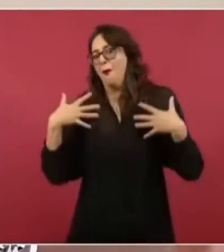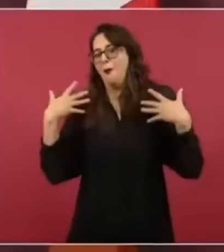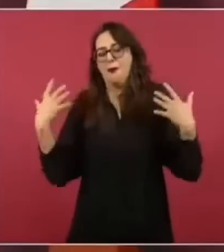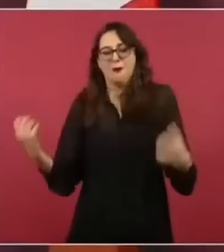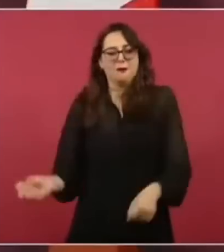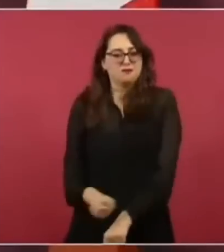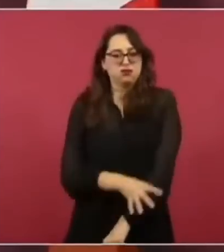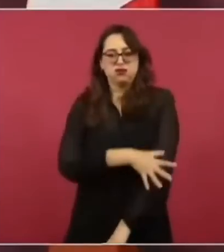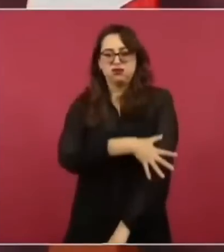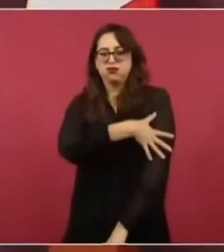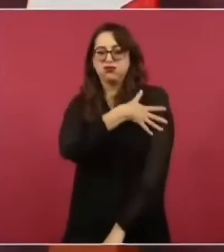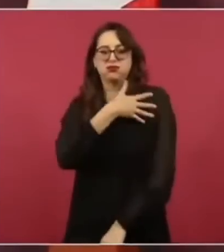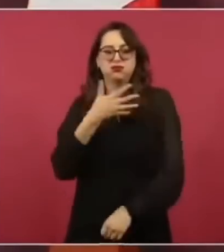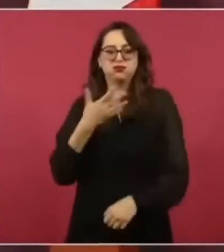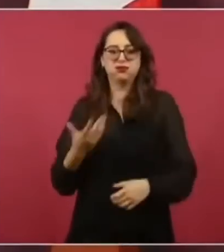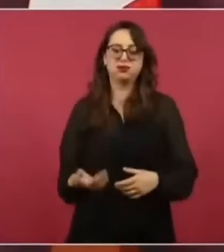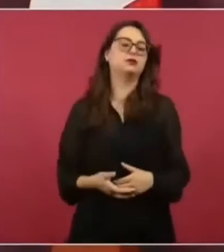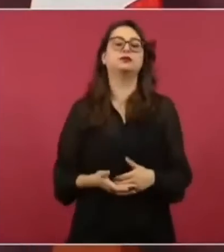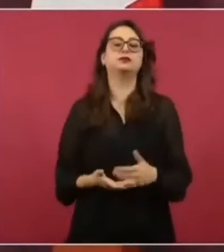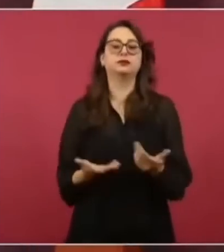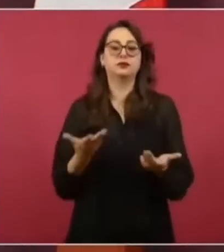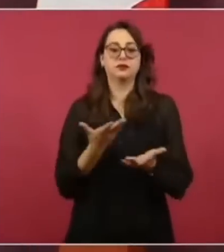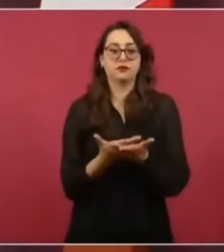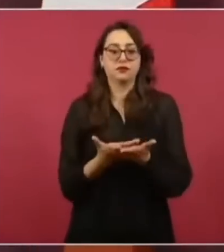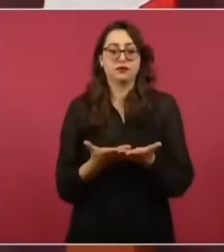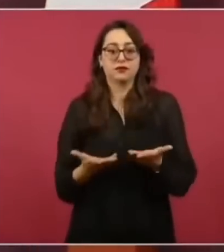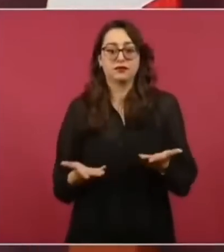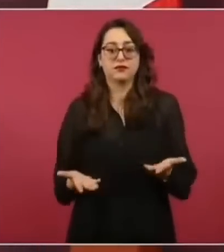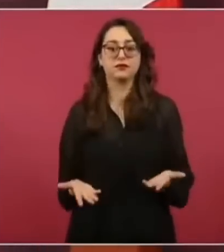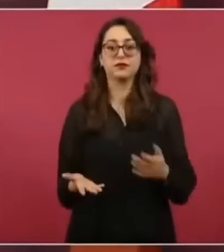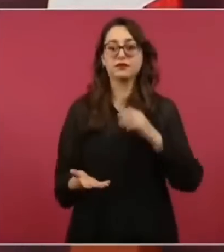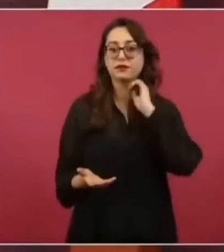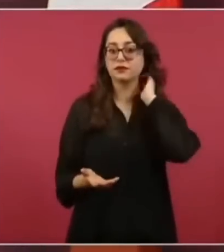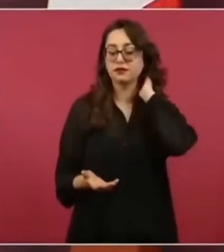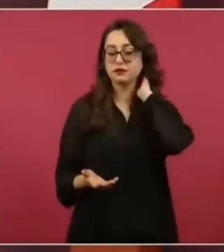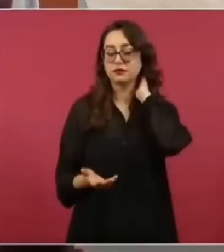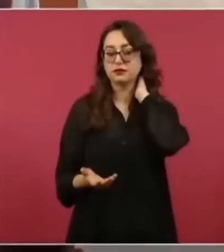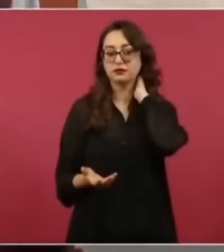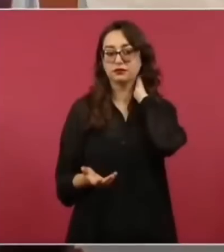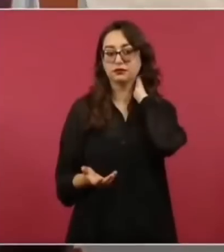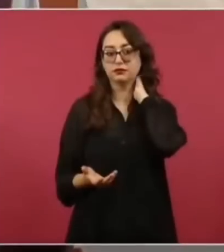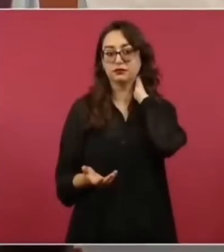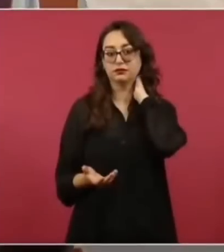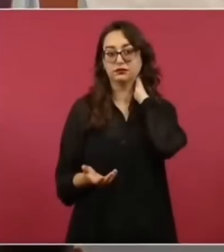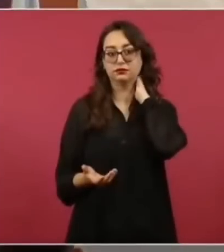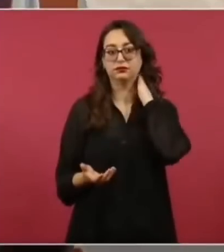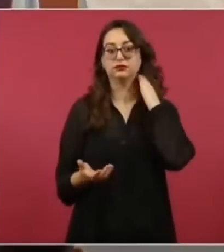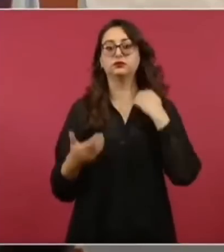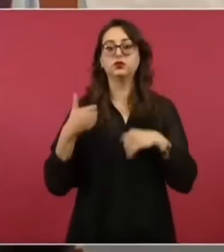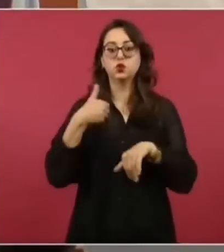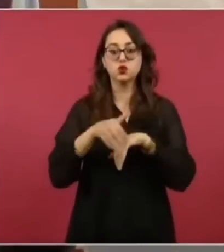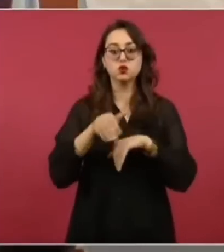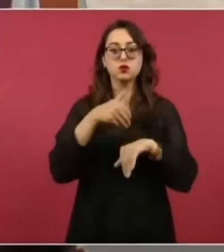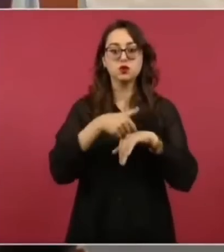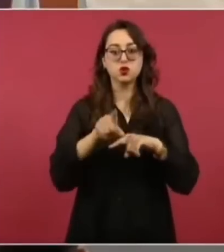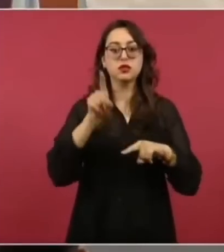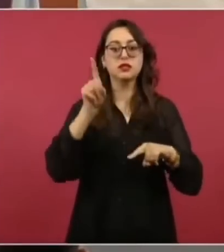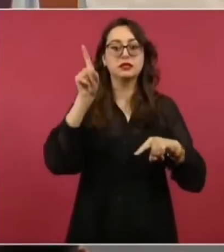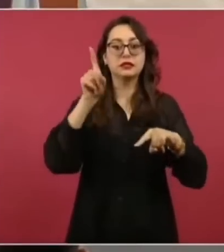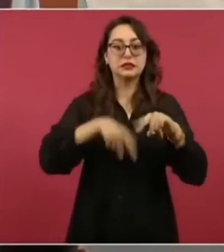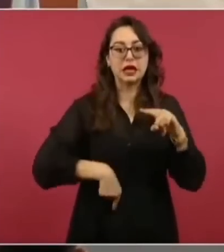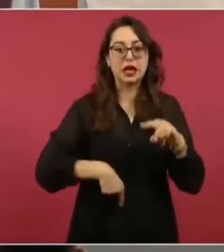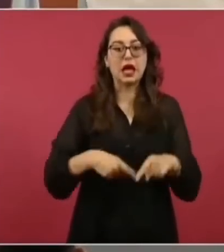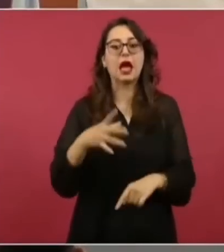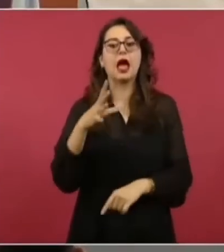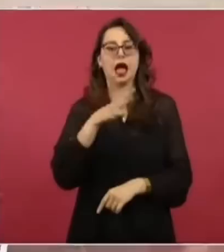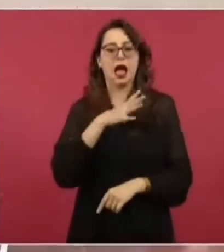ahora que van a quitar su número. Ya lo retiraron, presidente. Sí, pero va a haber una ceremonia. Me invitó,